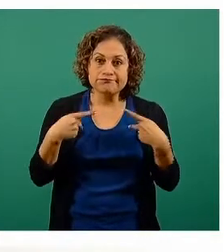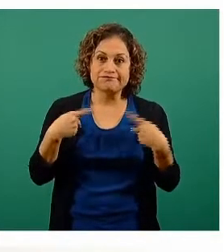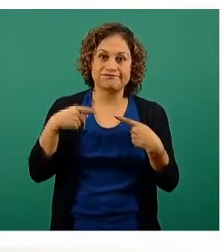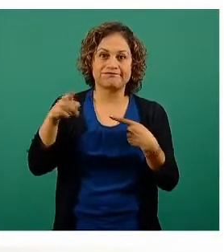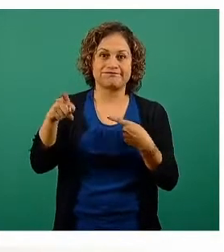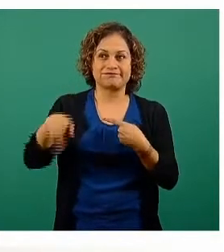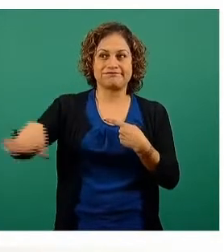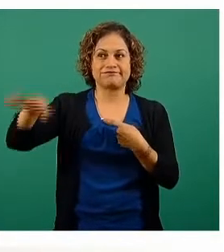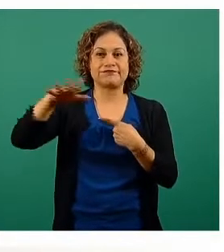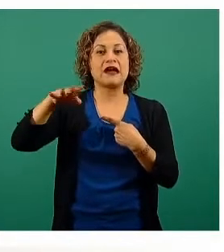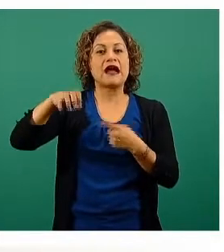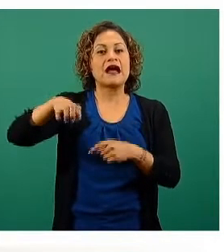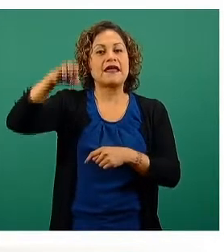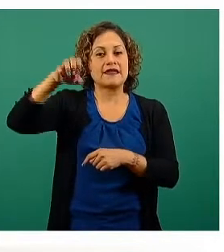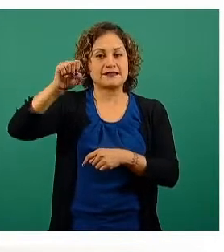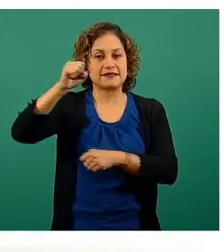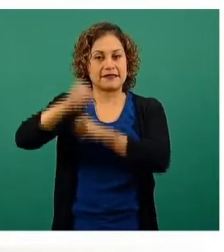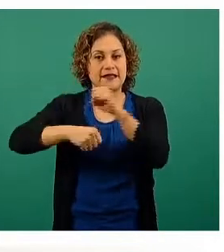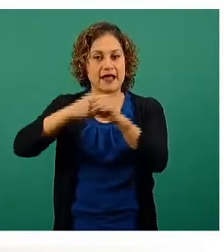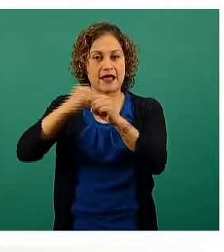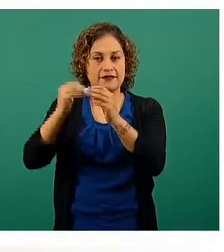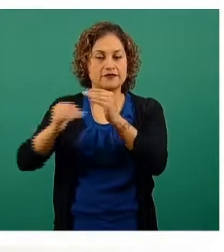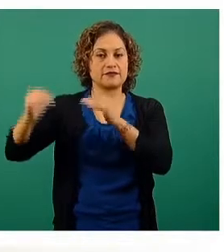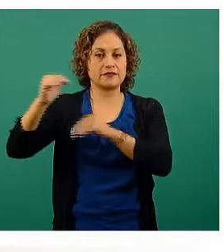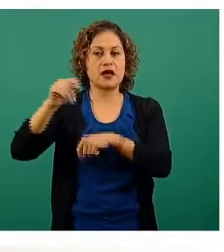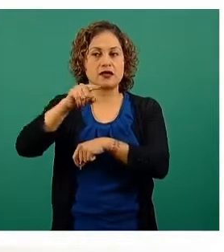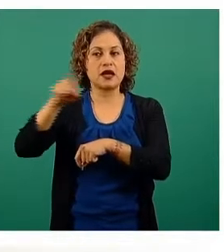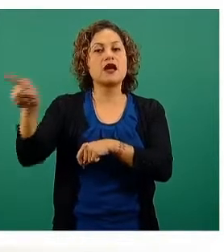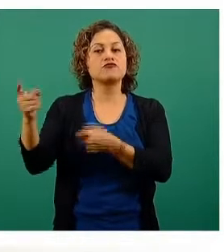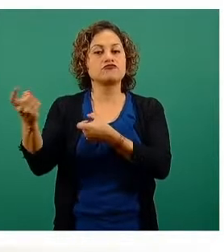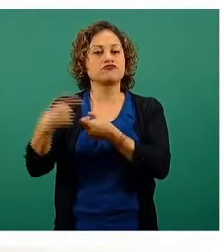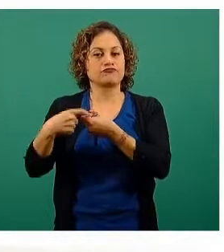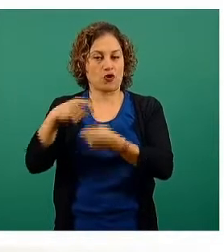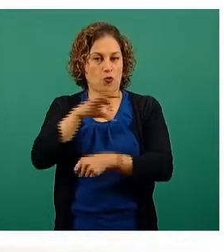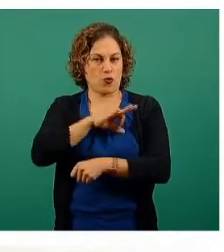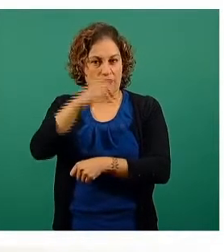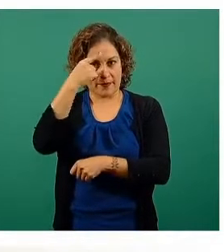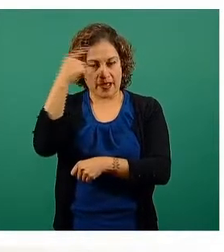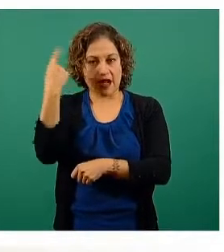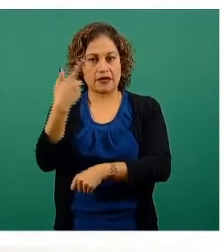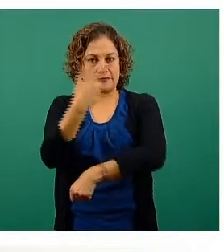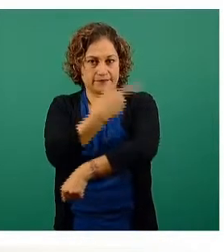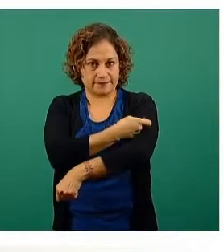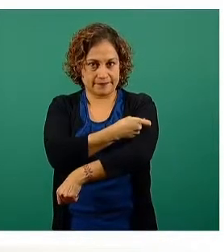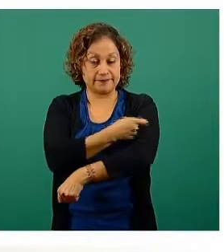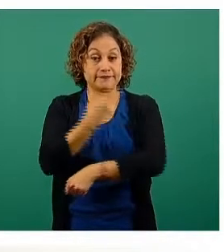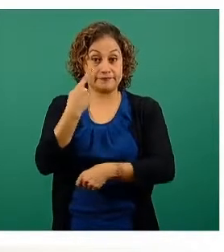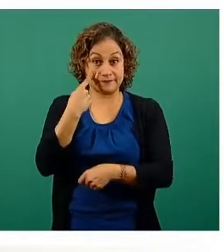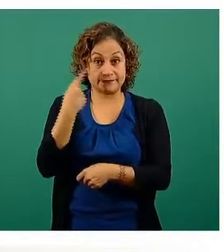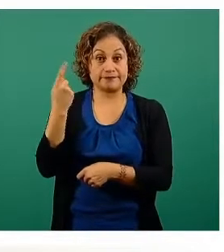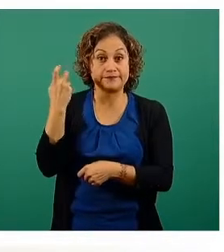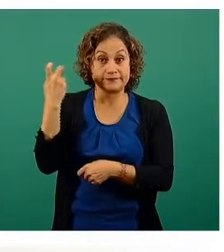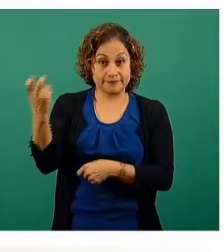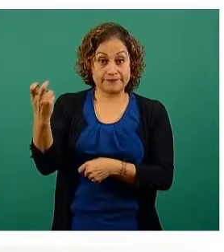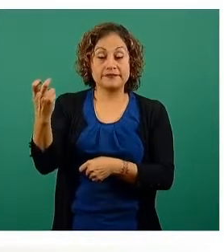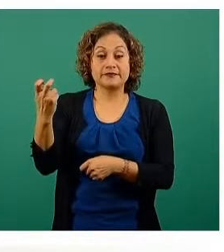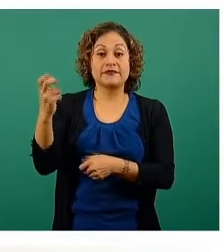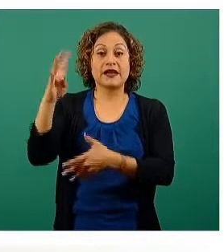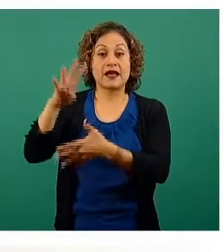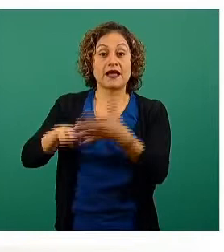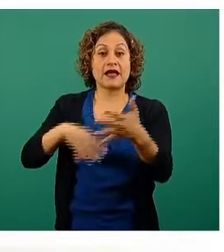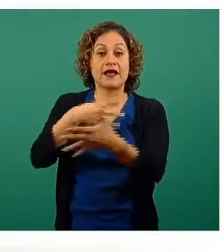la posibilidad de ser vacunados para prevención de COVID. Y observemos cómo tenemos una distribución por entidad